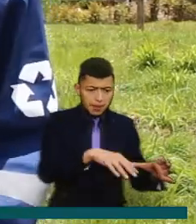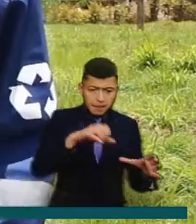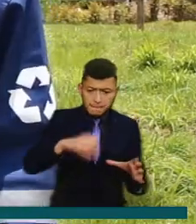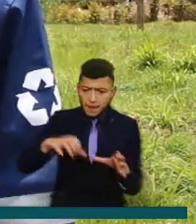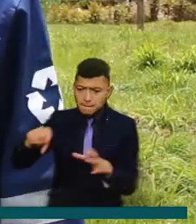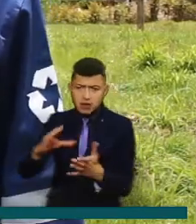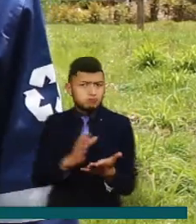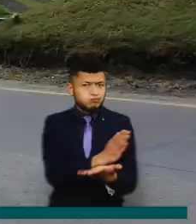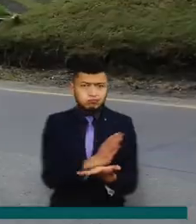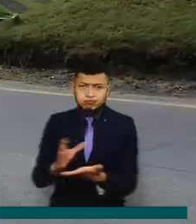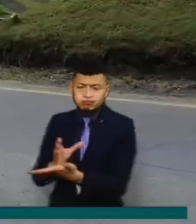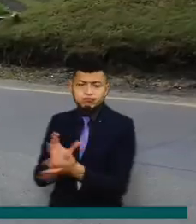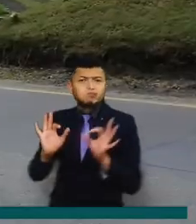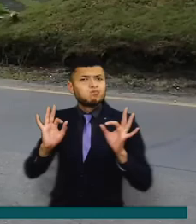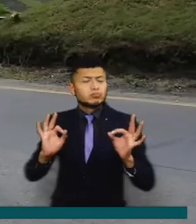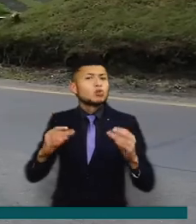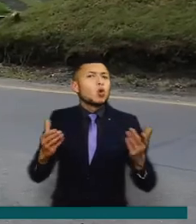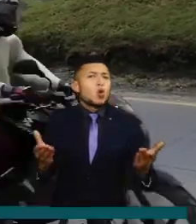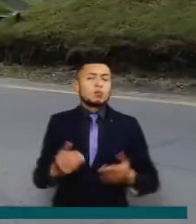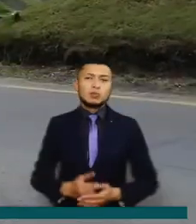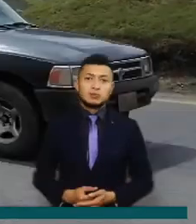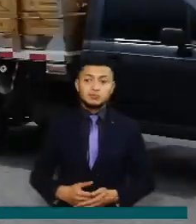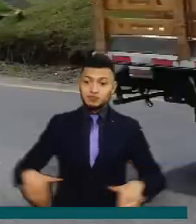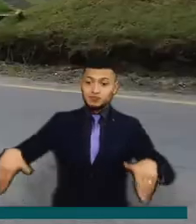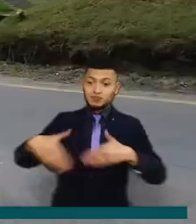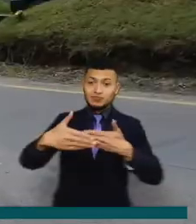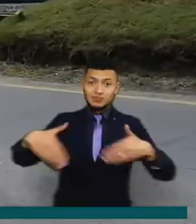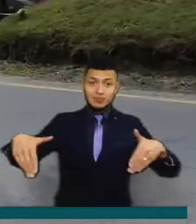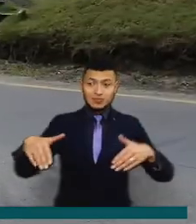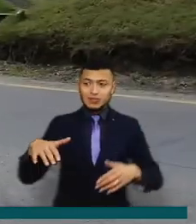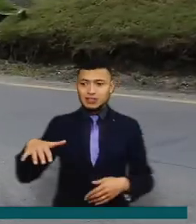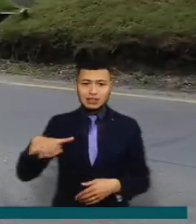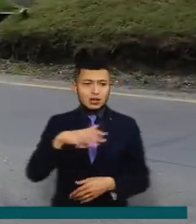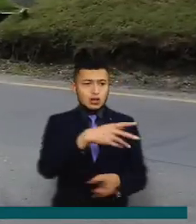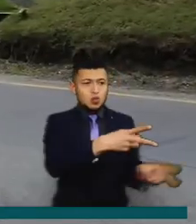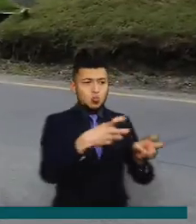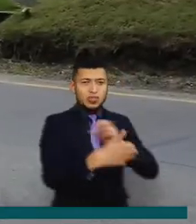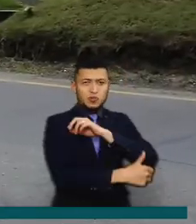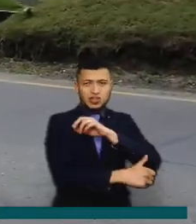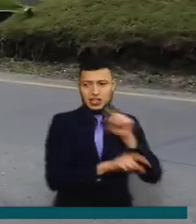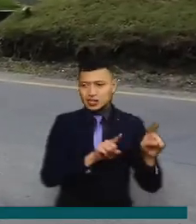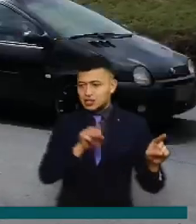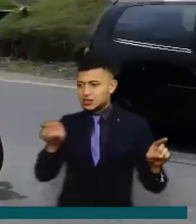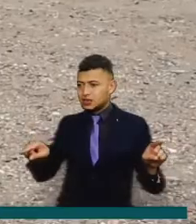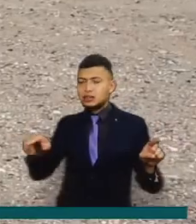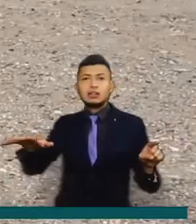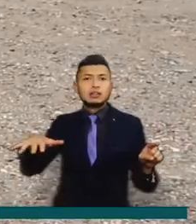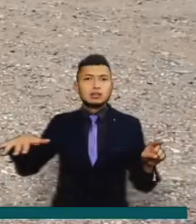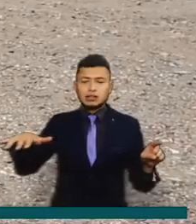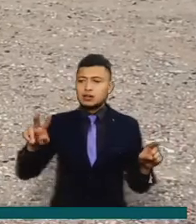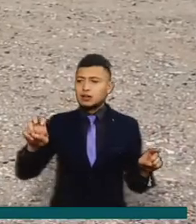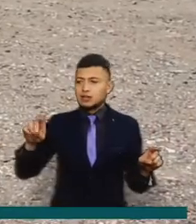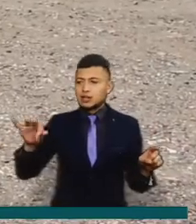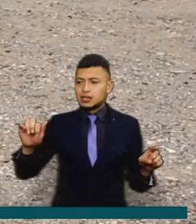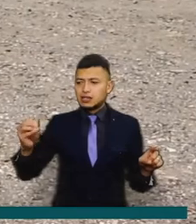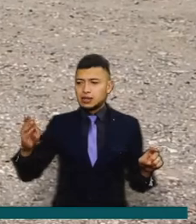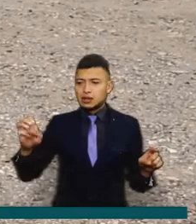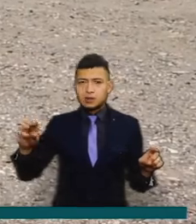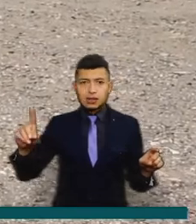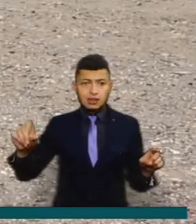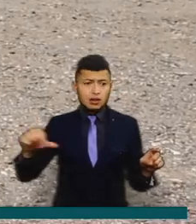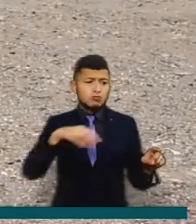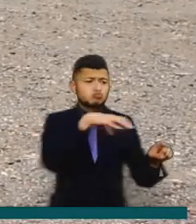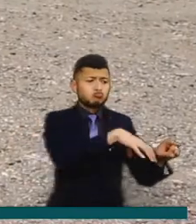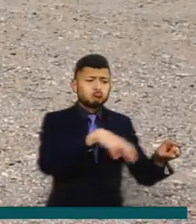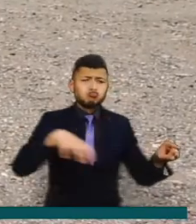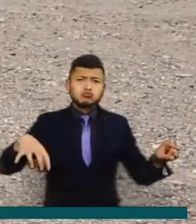residuos correctamente. En la vía que del municipio de Venta Quemada lleva al puente de Boyacá, sobre la doble calzada, existen decenas